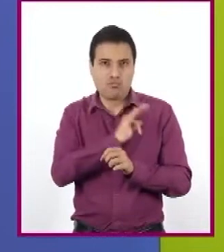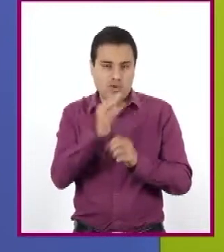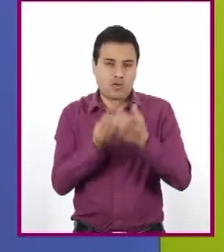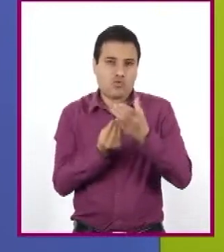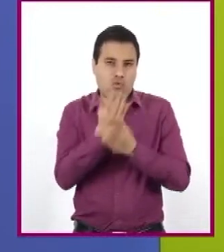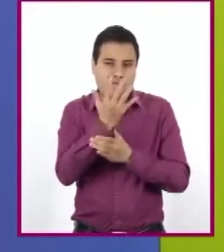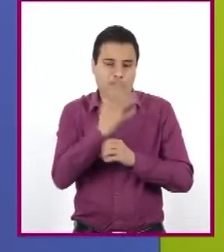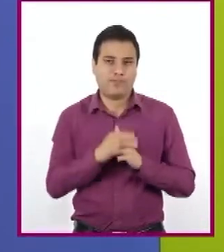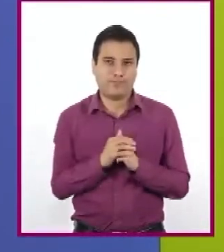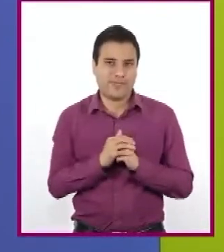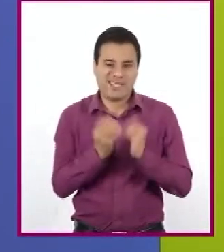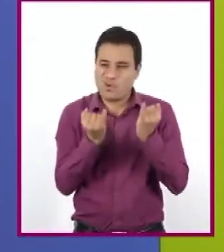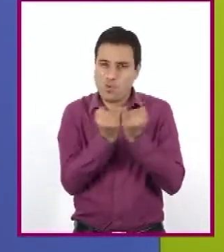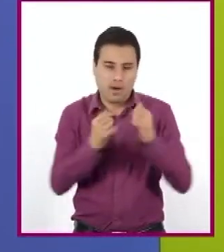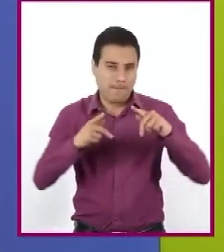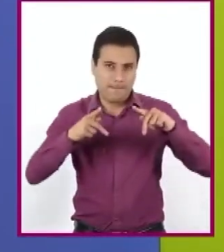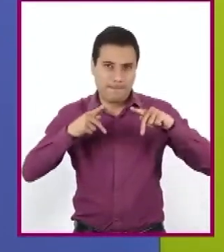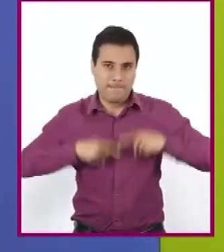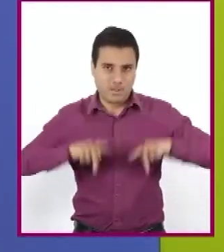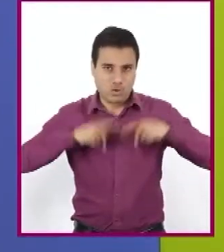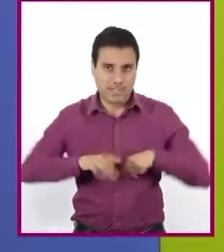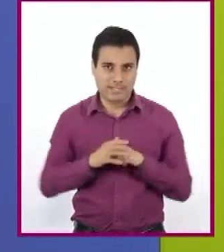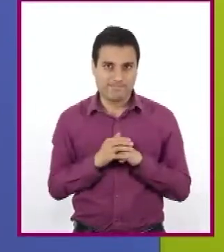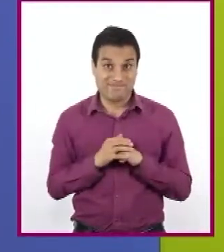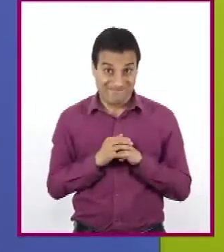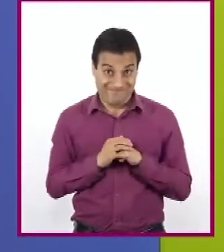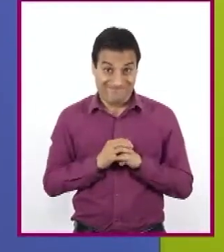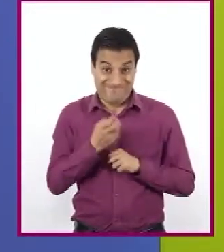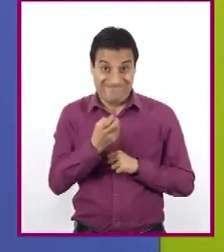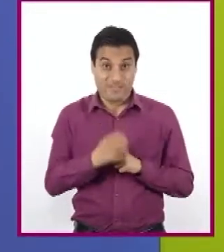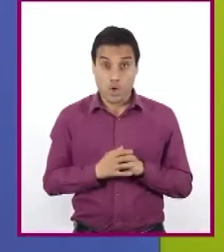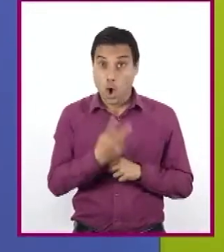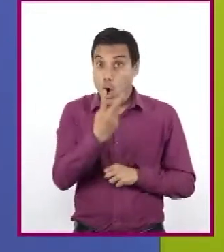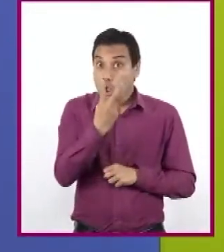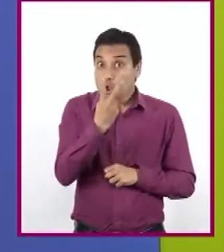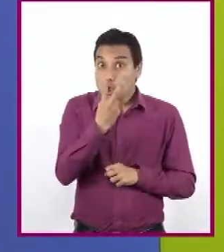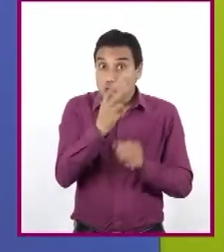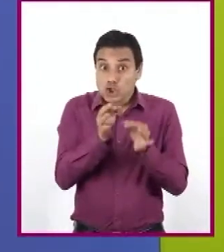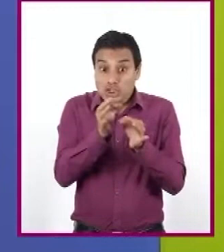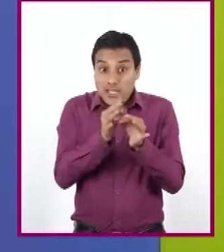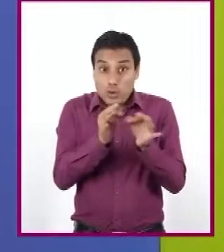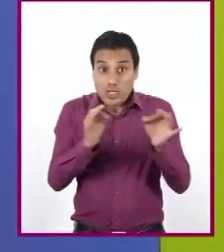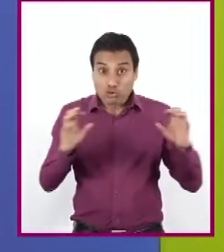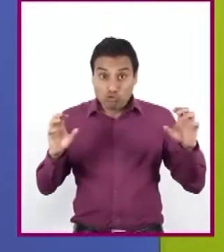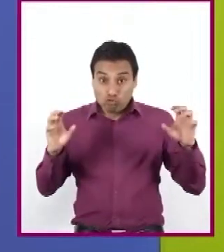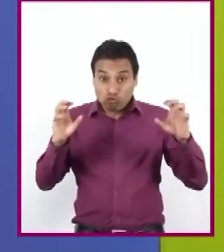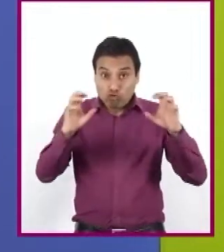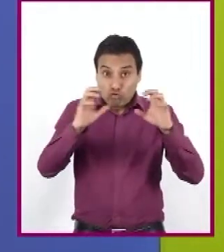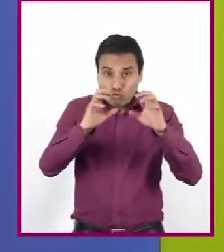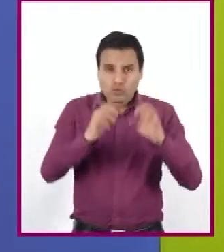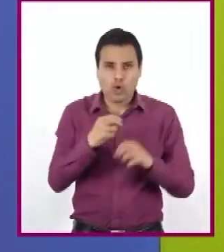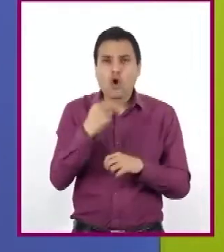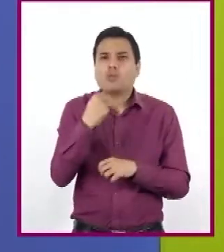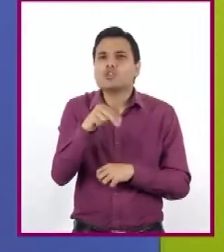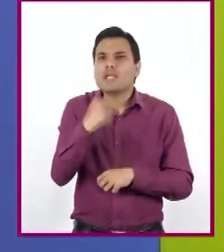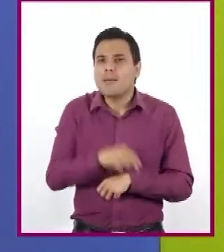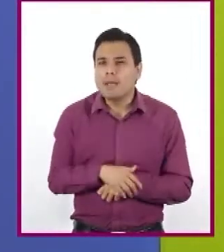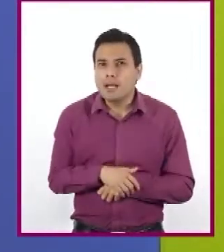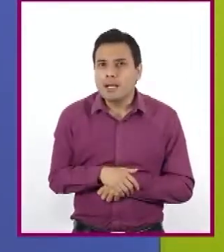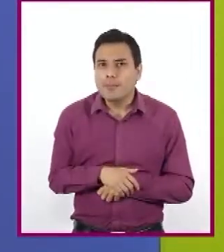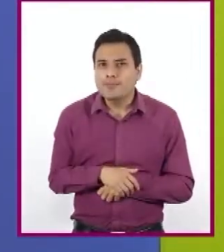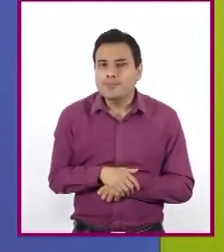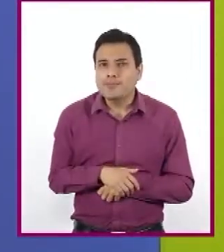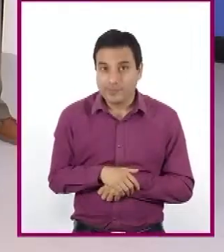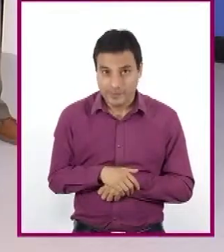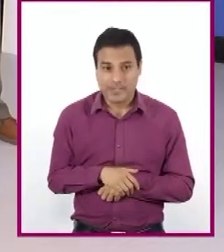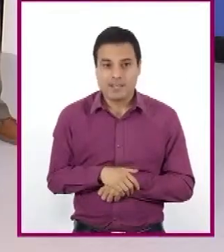A este tipo de reproducción, en donde se necesitan de los dos gametos para dar origen a un nuevo organismo, la conocemos como